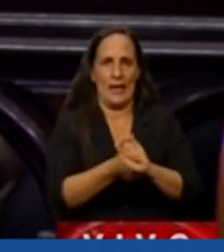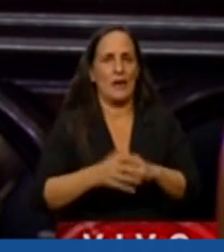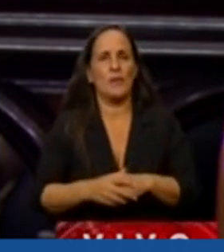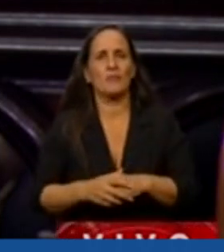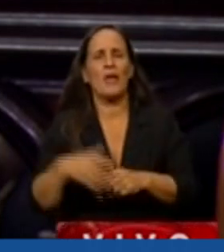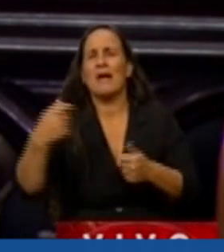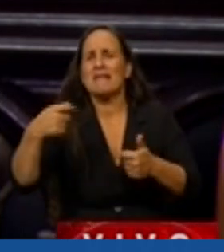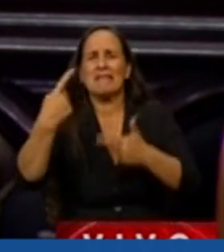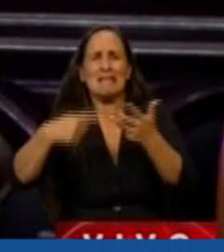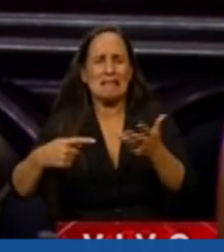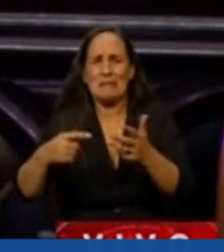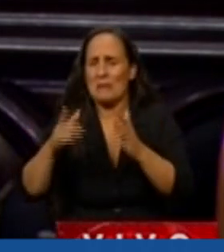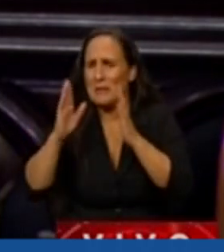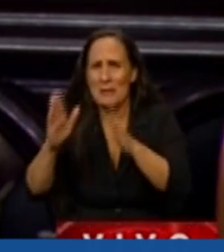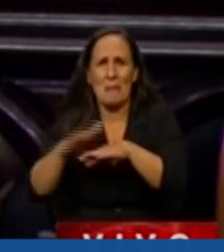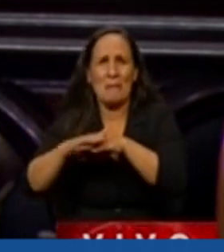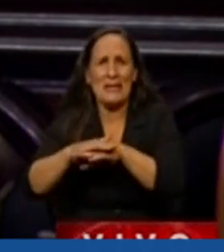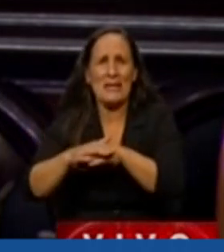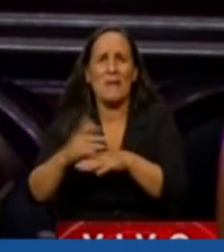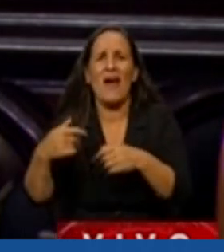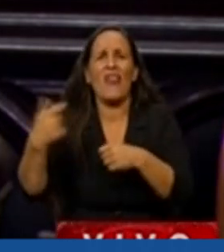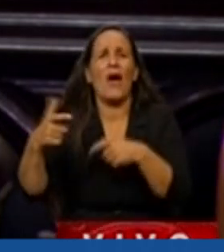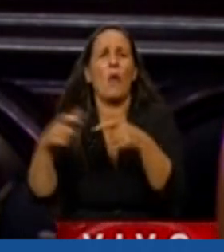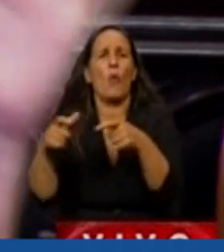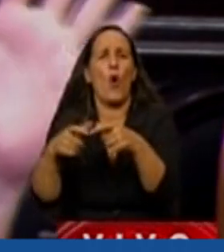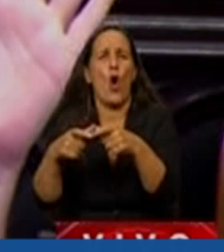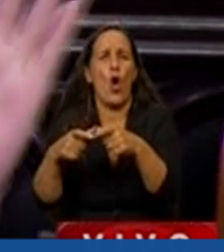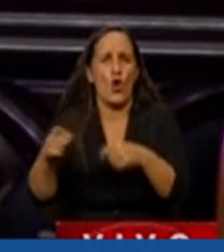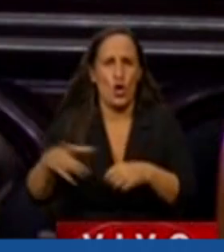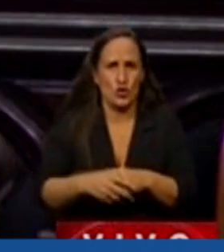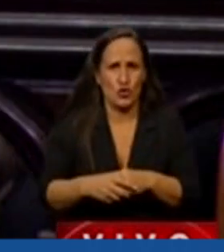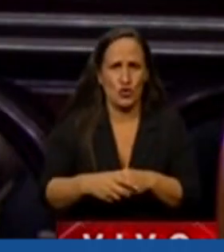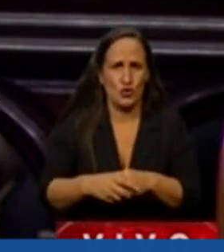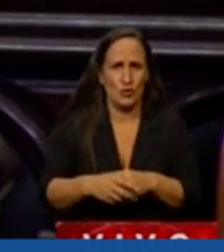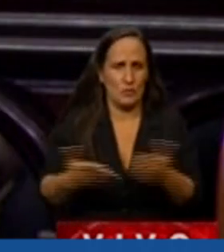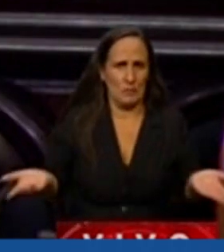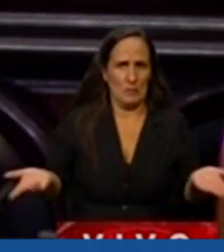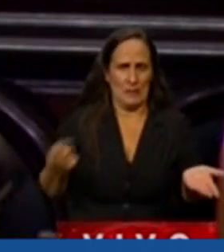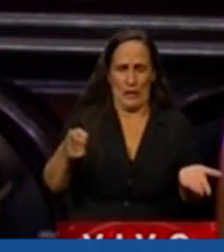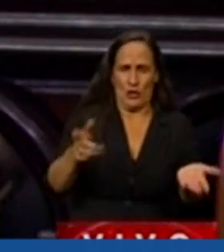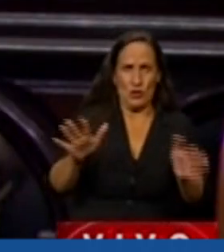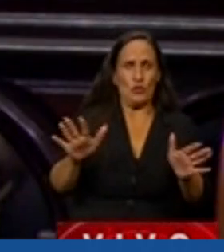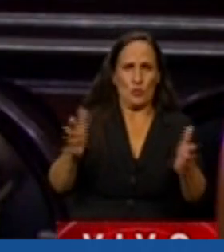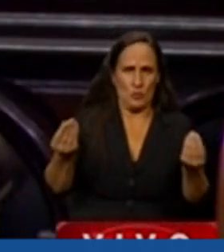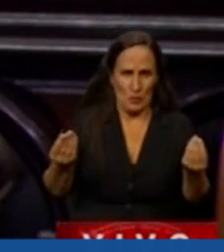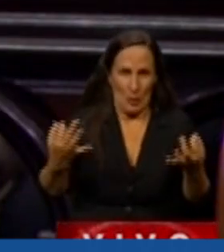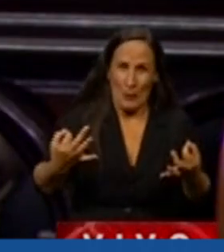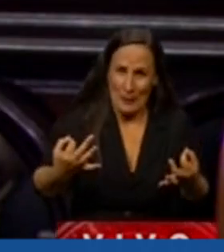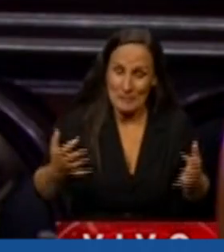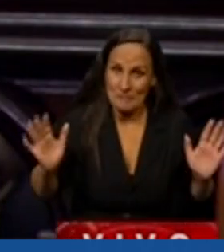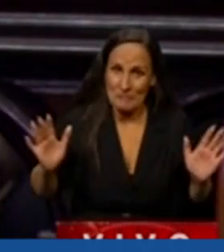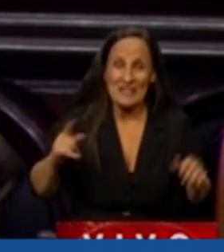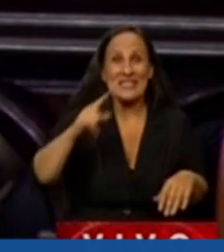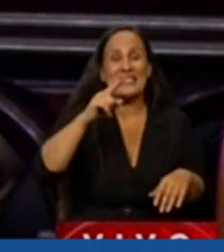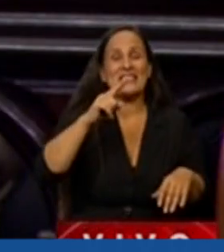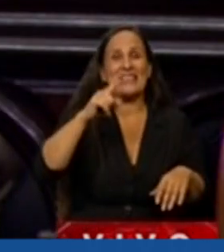y los atendemos a los jubilados de la mínima con bonos, pero eso no es entregar derechos. Tenemos 172 impuestos